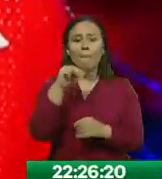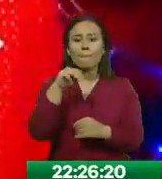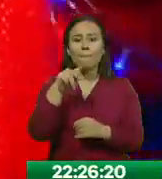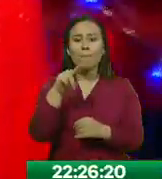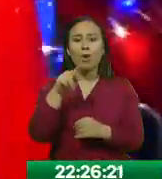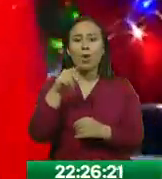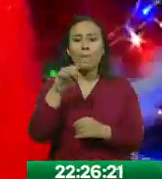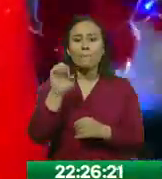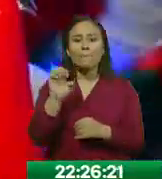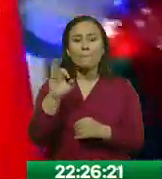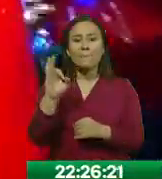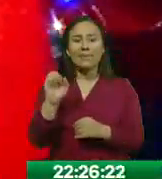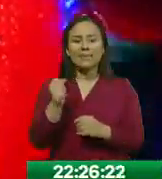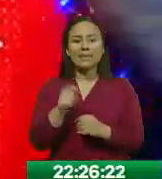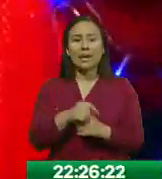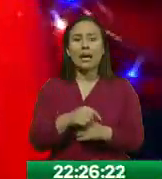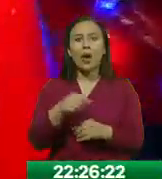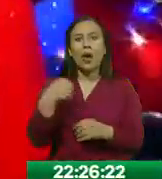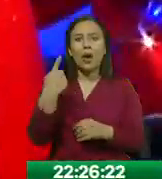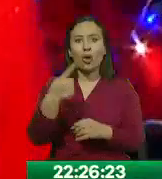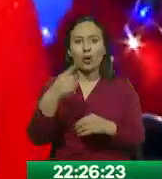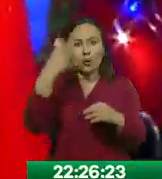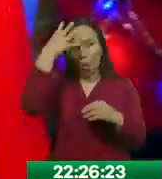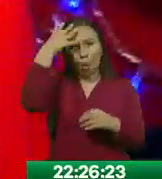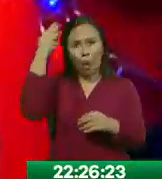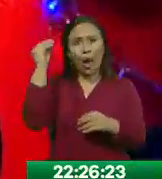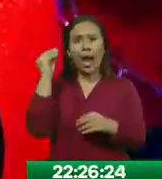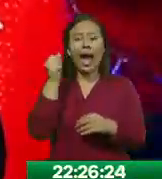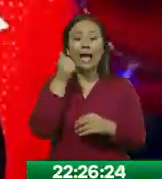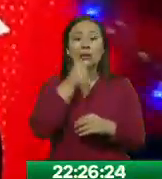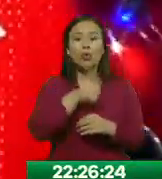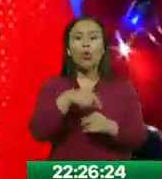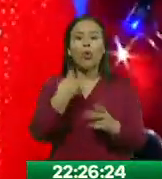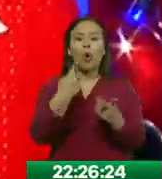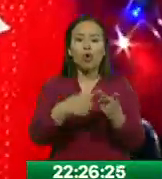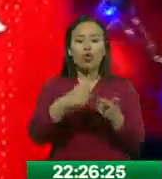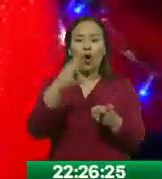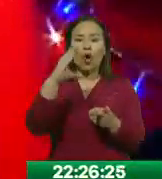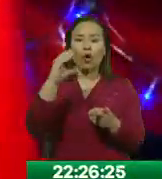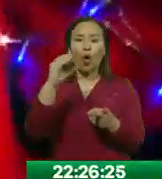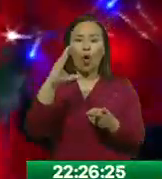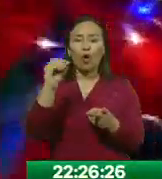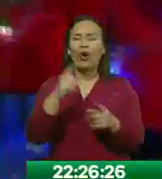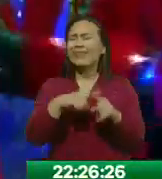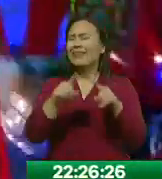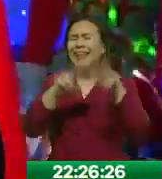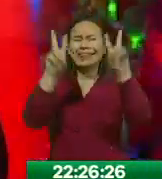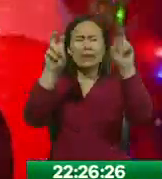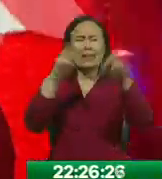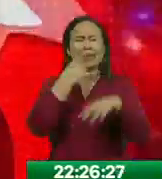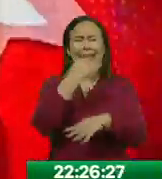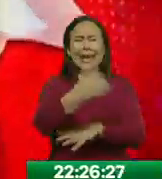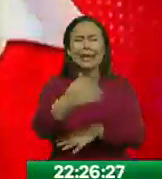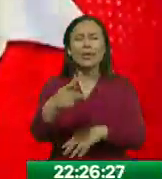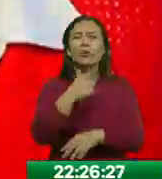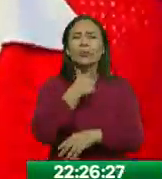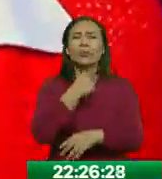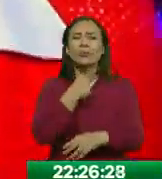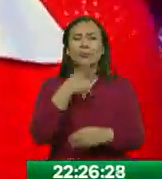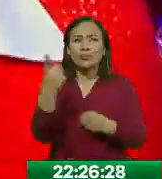los Pitufos y finalmente Coco. Todas estas carrozas iluminadas irán acompañadas más